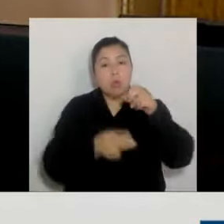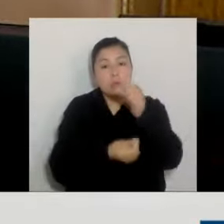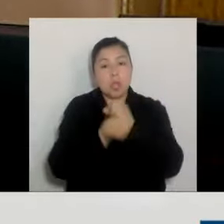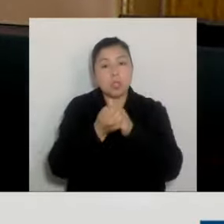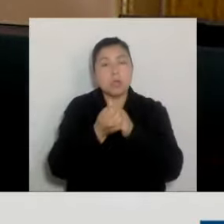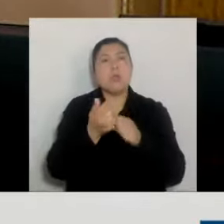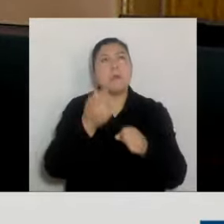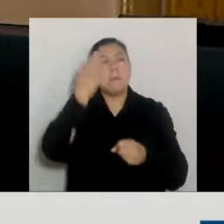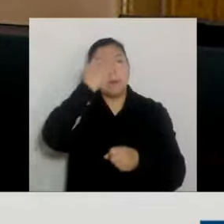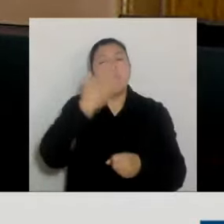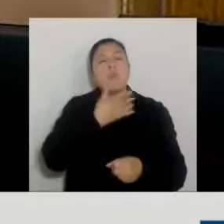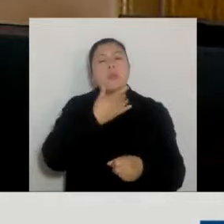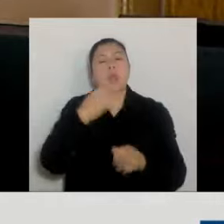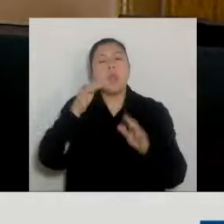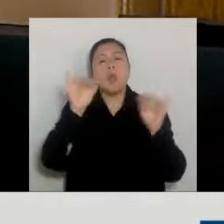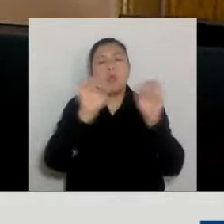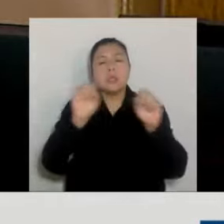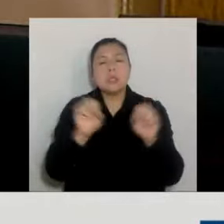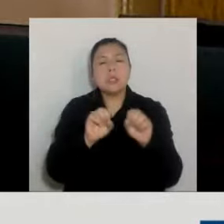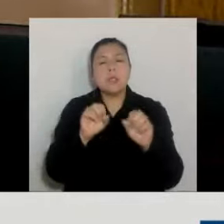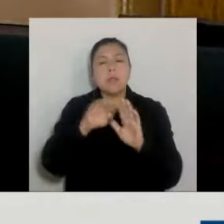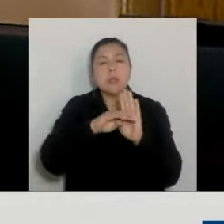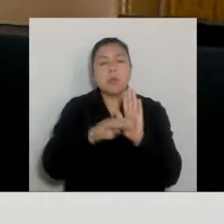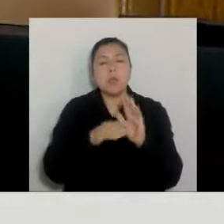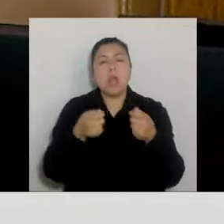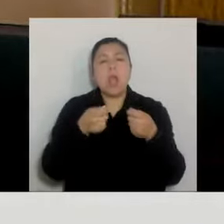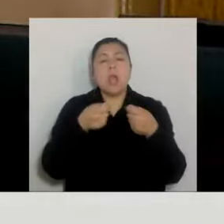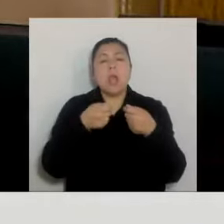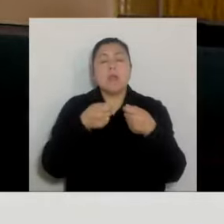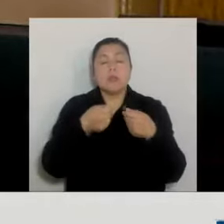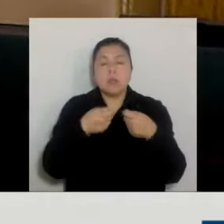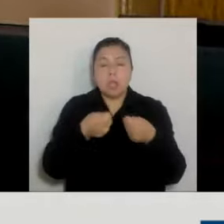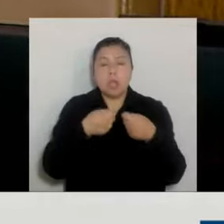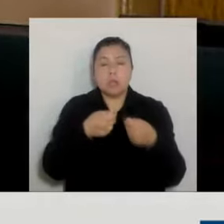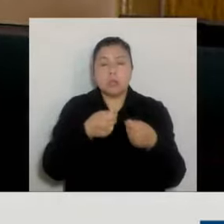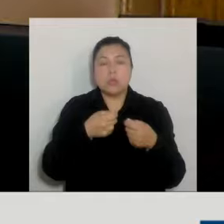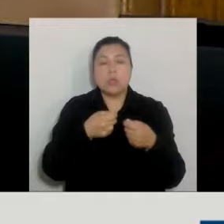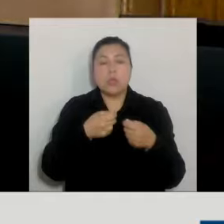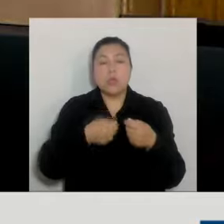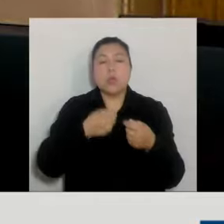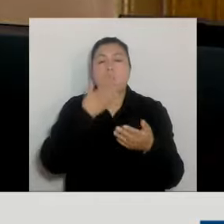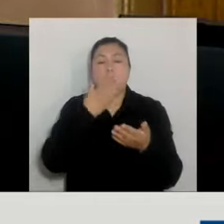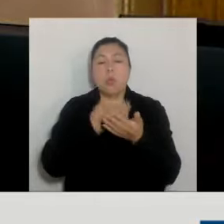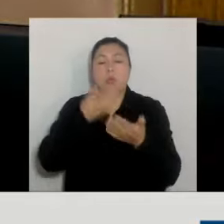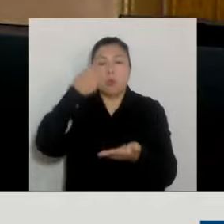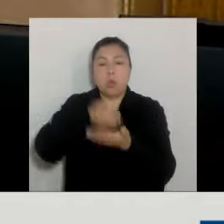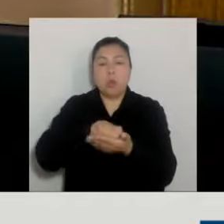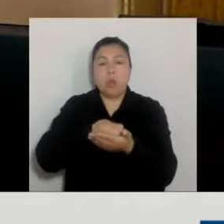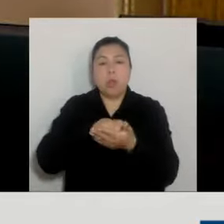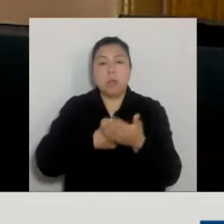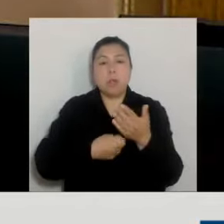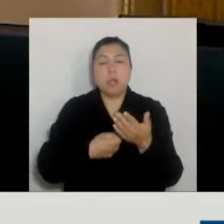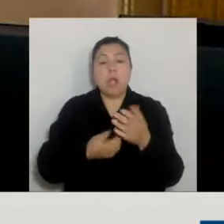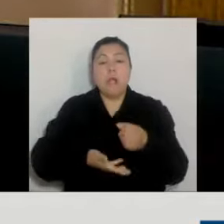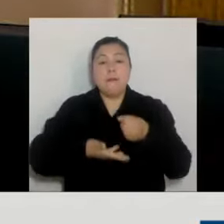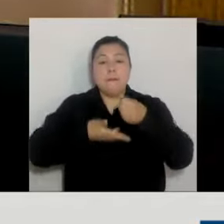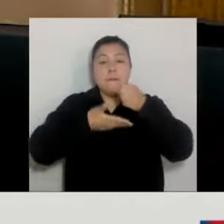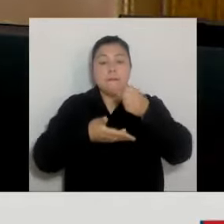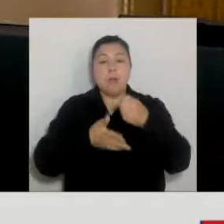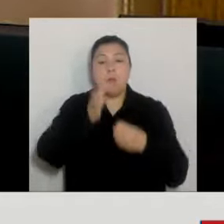sistema de programa mejoramiento de gestión no funciona cuando se le paga eh recursos adicionales a los